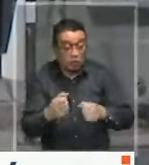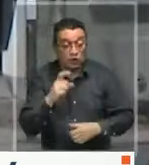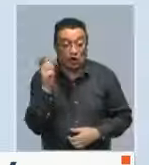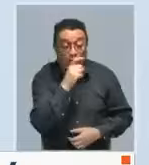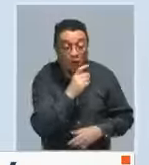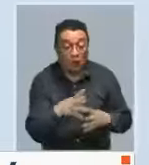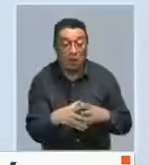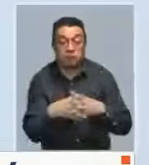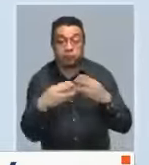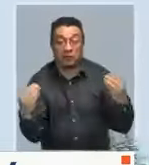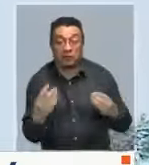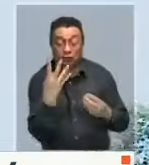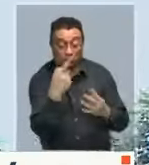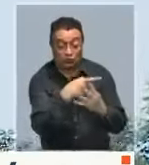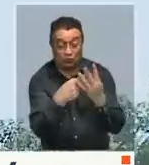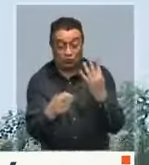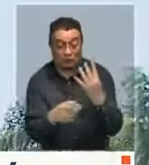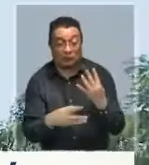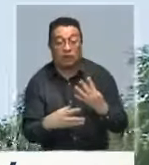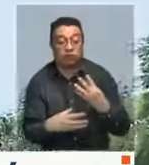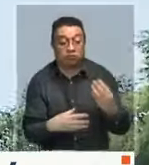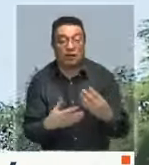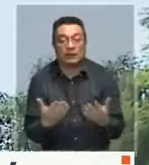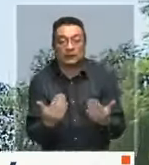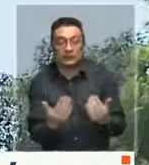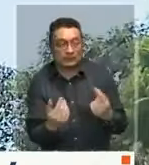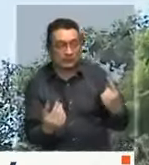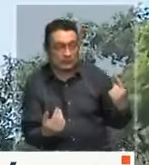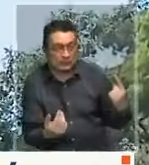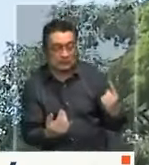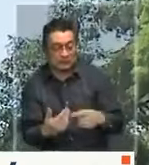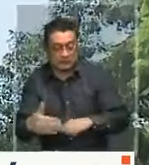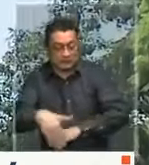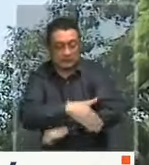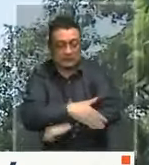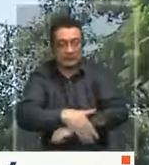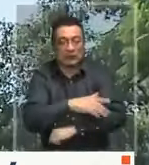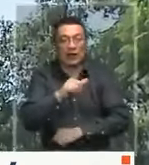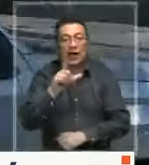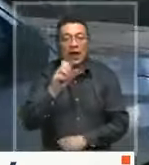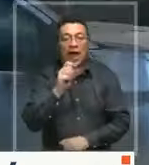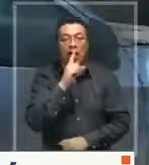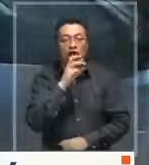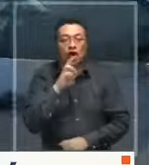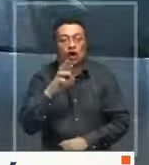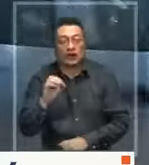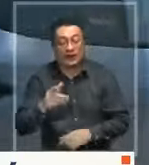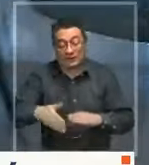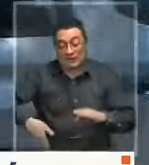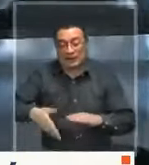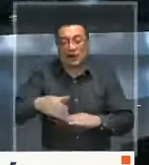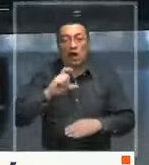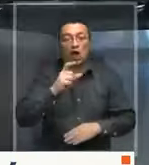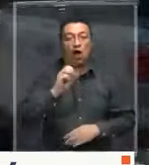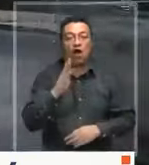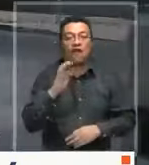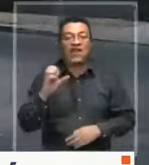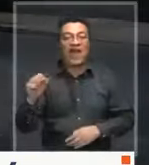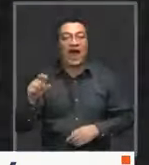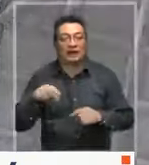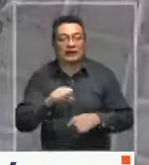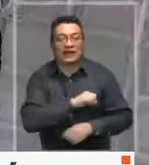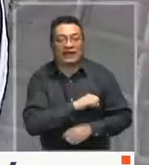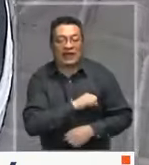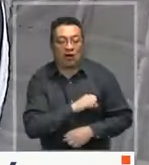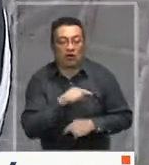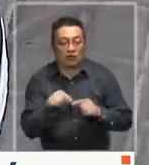cuatro delincuentes habría estado esperando la llegada de la víctima a las calles Almirante La Torre y Gorbea en la comuna de Santiago. Probablemente el